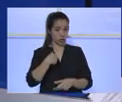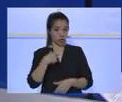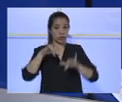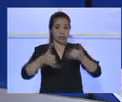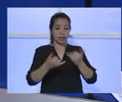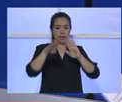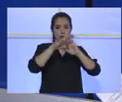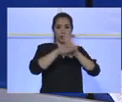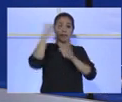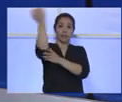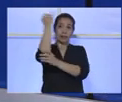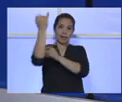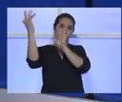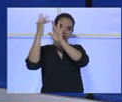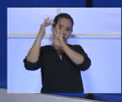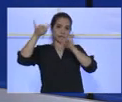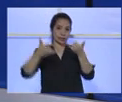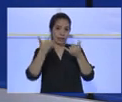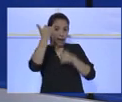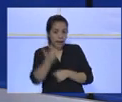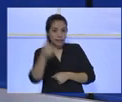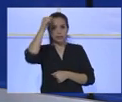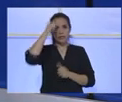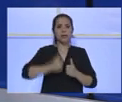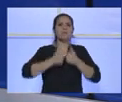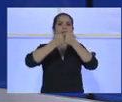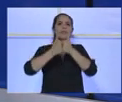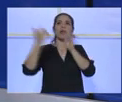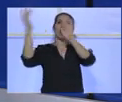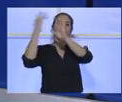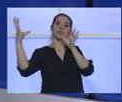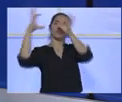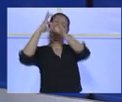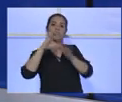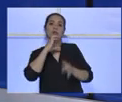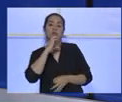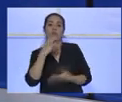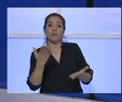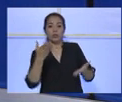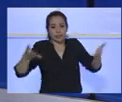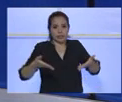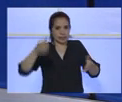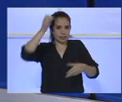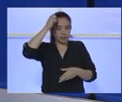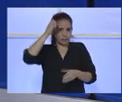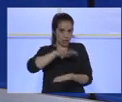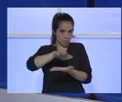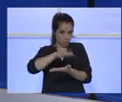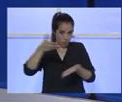institucional, mejoramos la conectividad en tiempo oportuno, para no decir en tiempo récord, que no